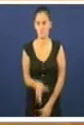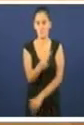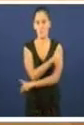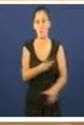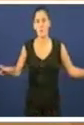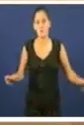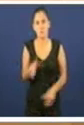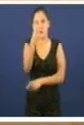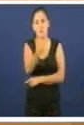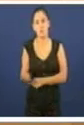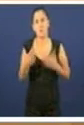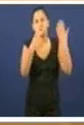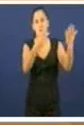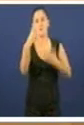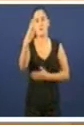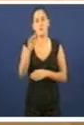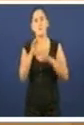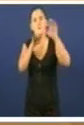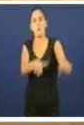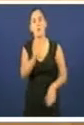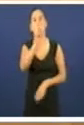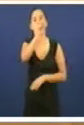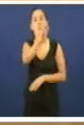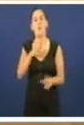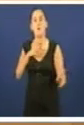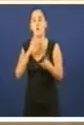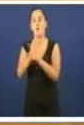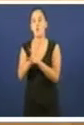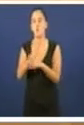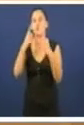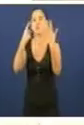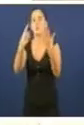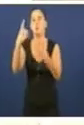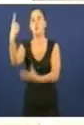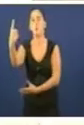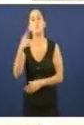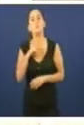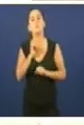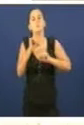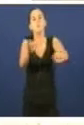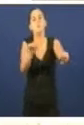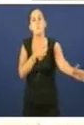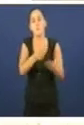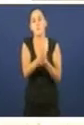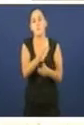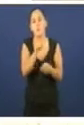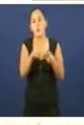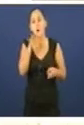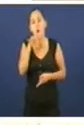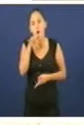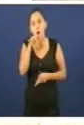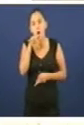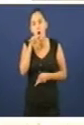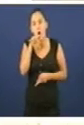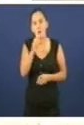Presentes na Cámara 73 votos afirmativos doce votos en contra sesenta e un. Queda pois reseitada esta enmenda. Votamos a continuación a